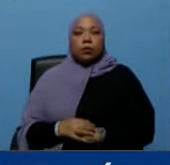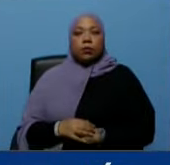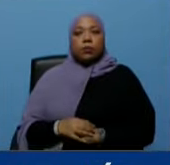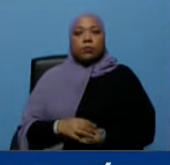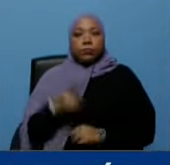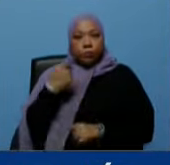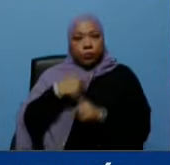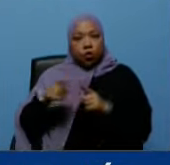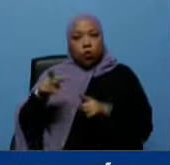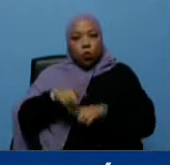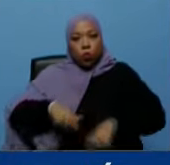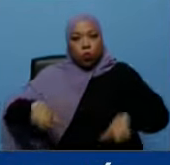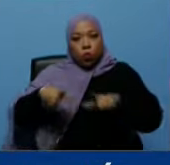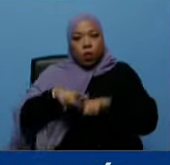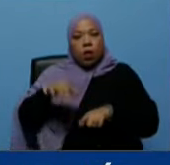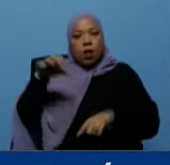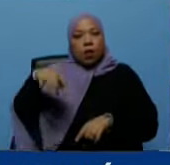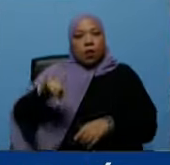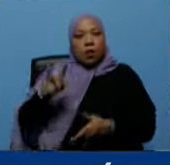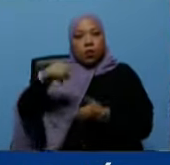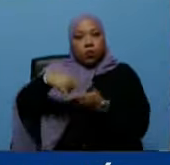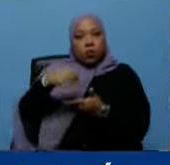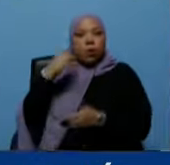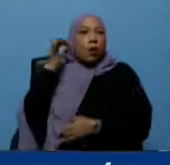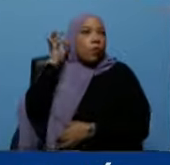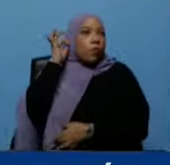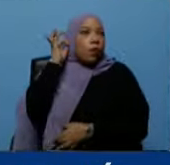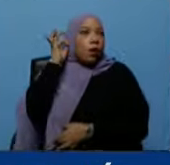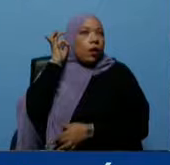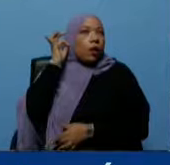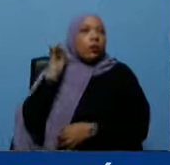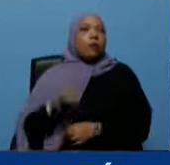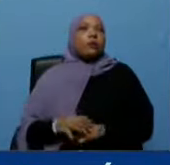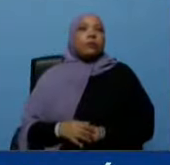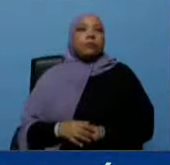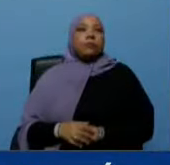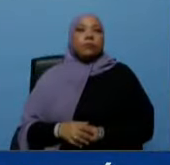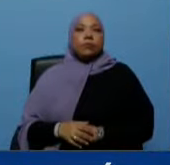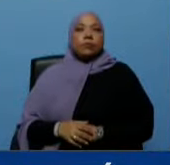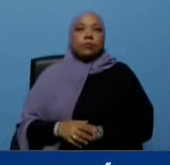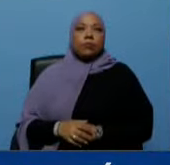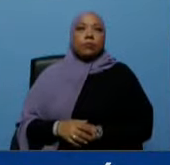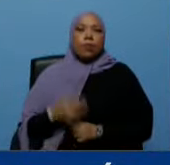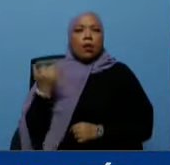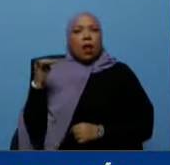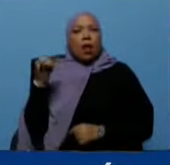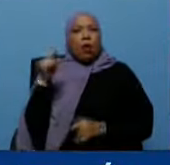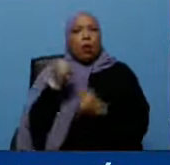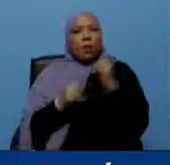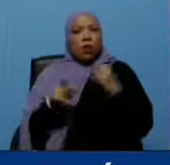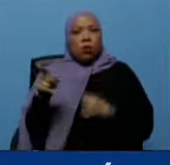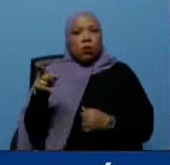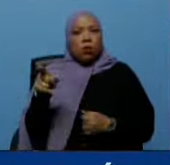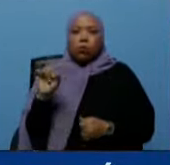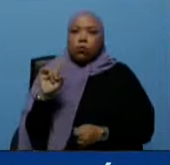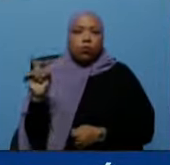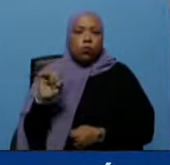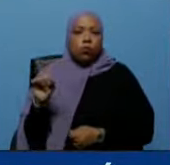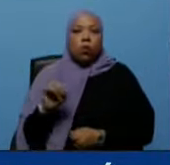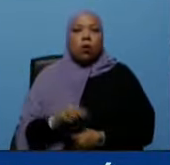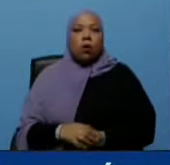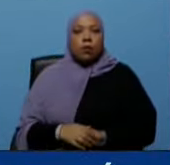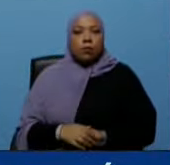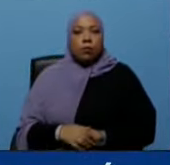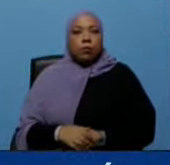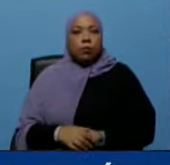Guayos, Mervelis Moreno Caldera. ¿Se Caldera es de Yaracuy? ¿Sí? ¿Tú